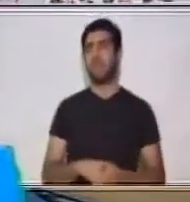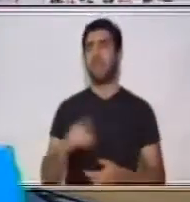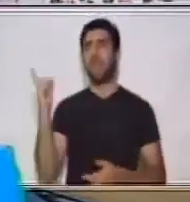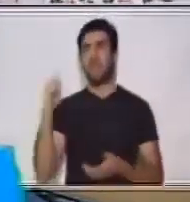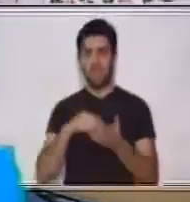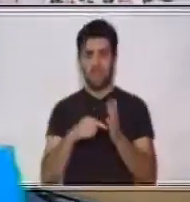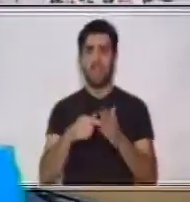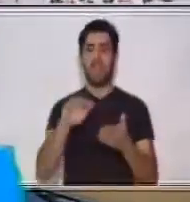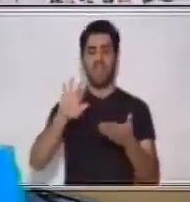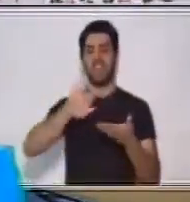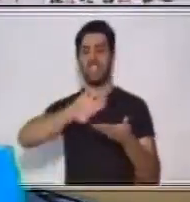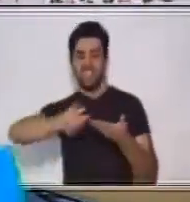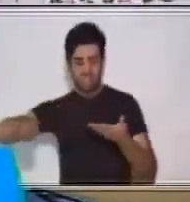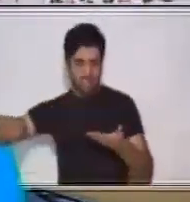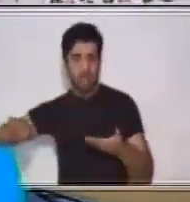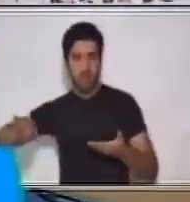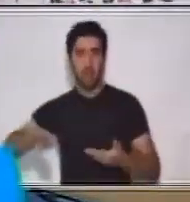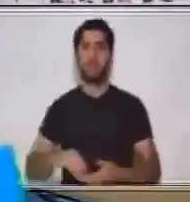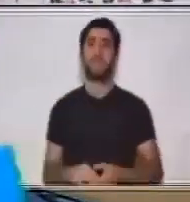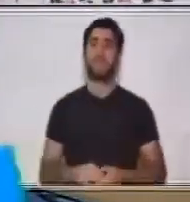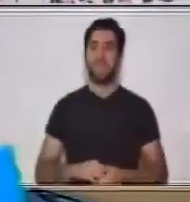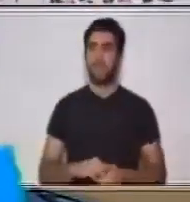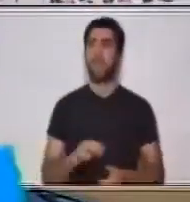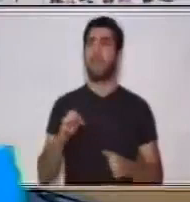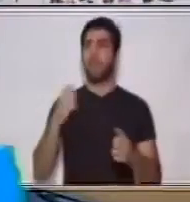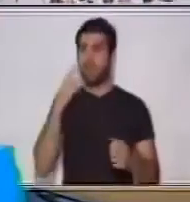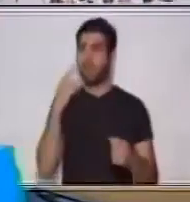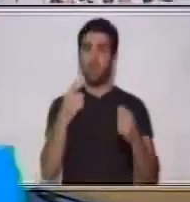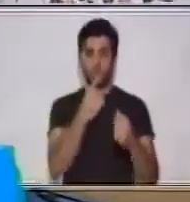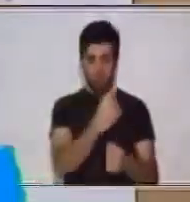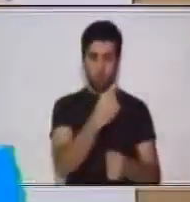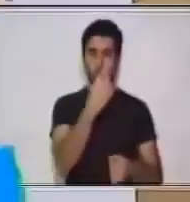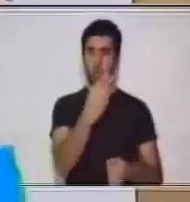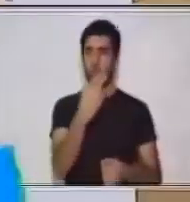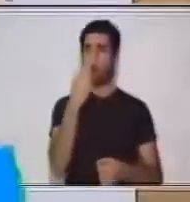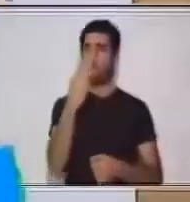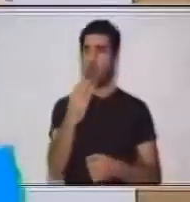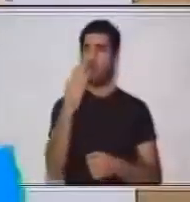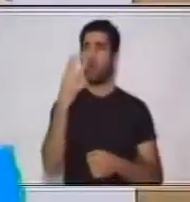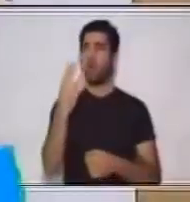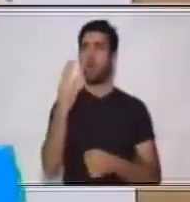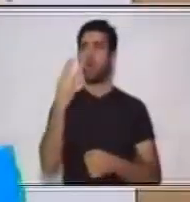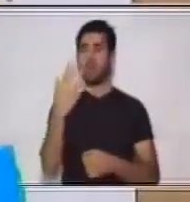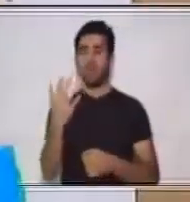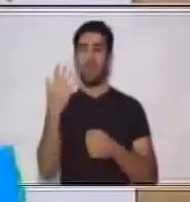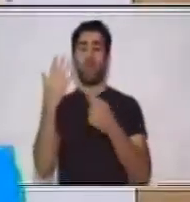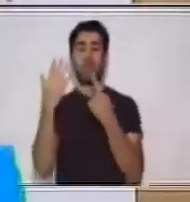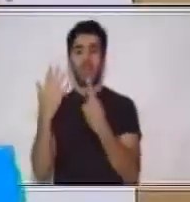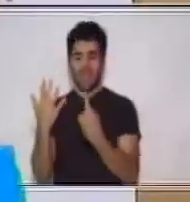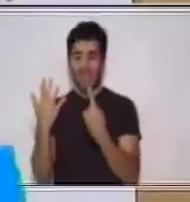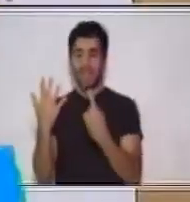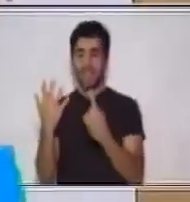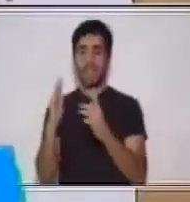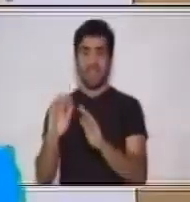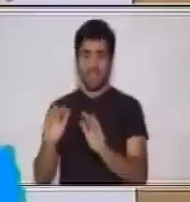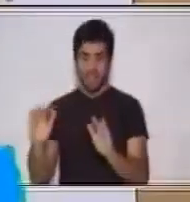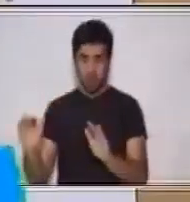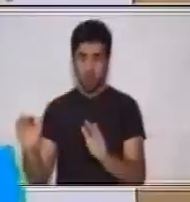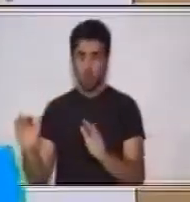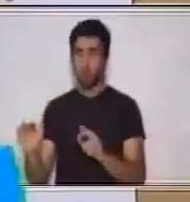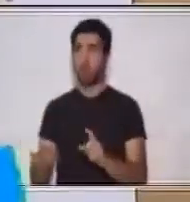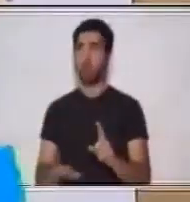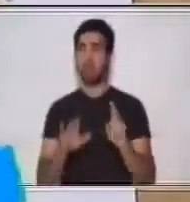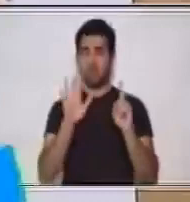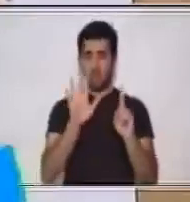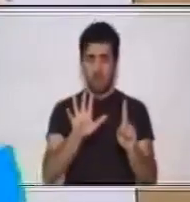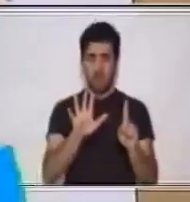es quitar. Tengo 1, 2, 3, 4, 5, 6. Tengo 6 niños.